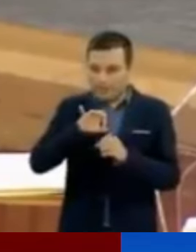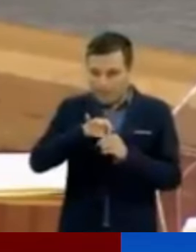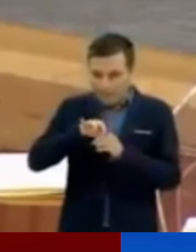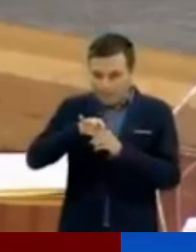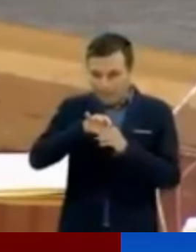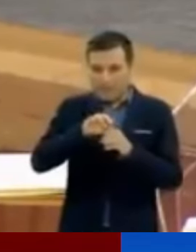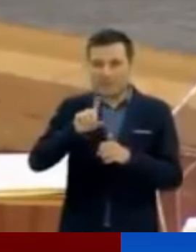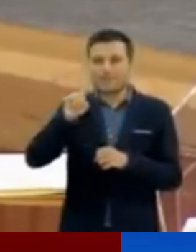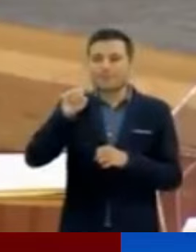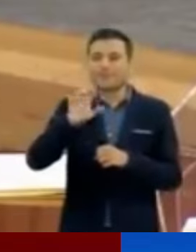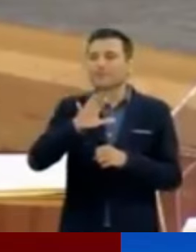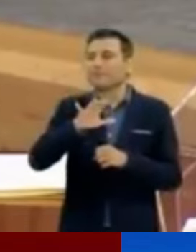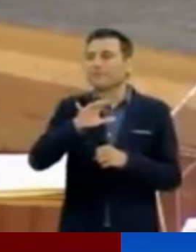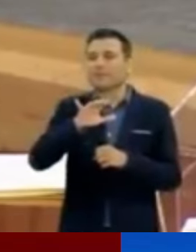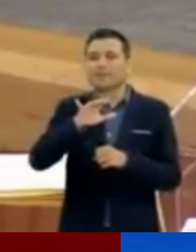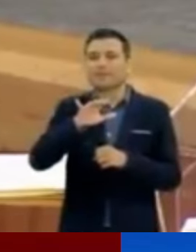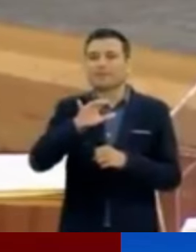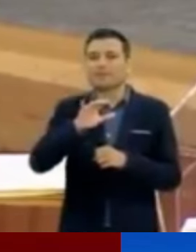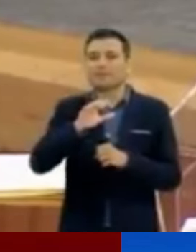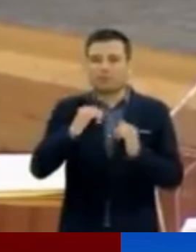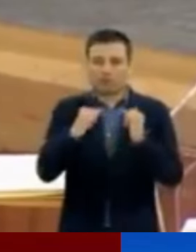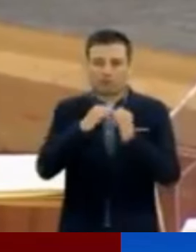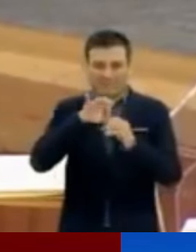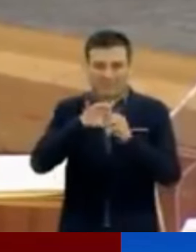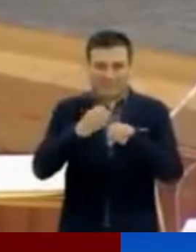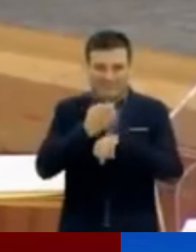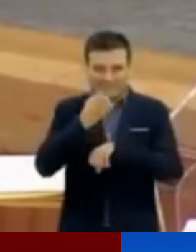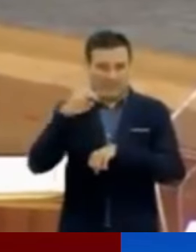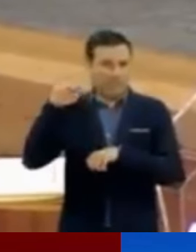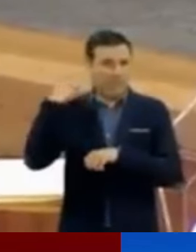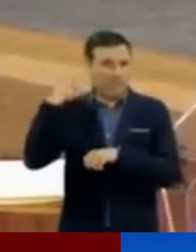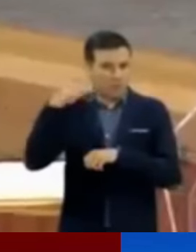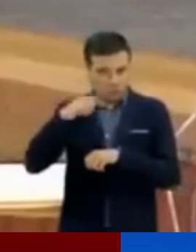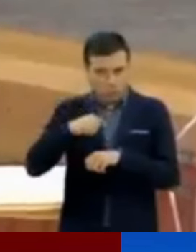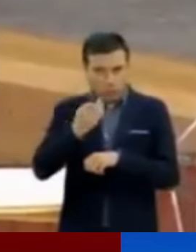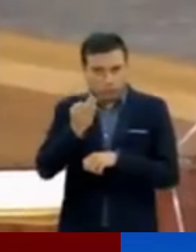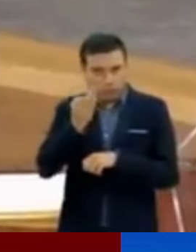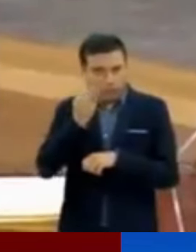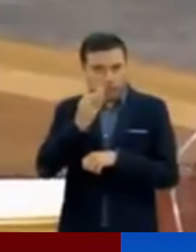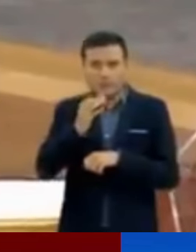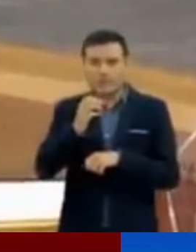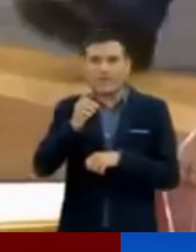celebraron en el OPLE de Veracruz, en la